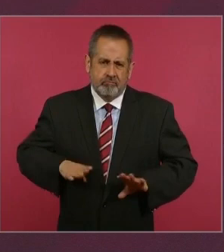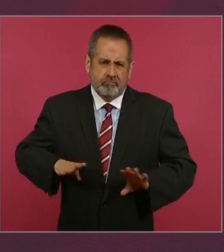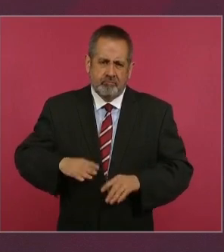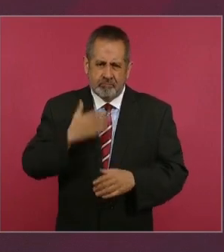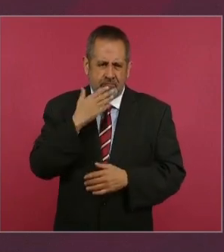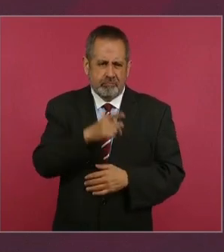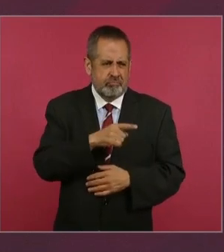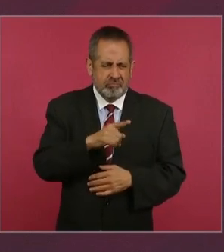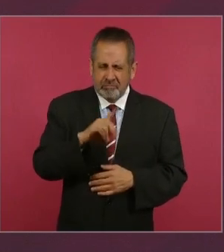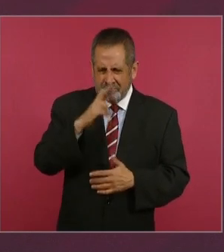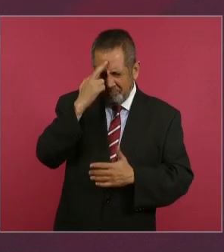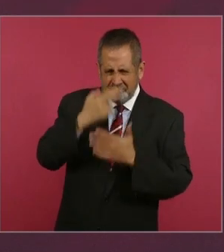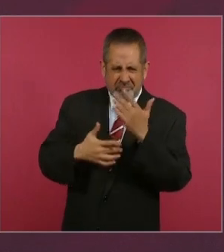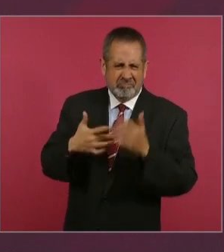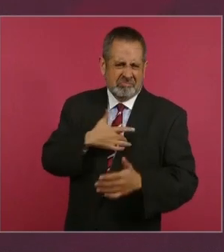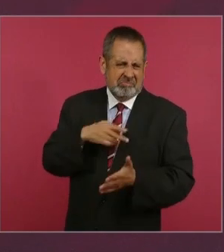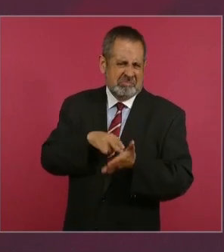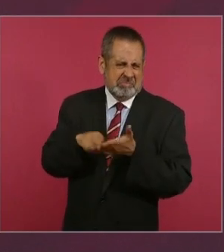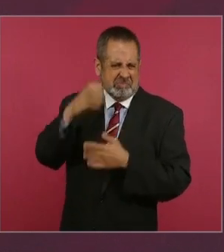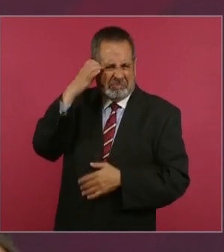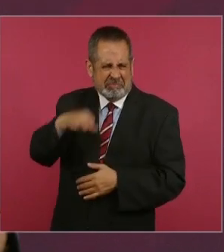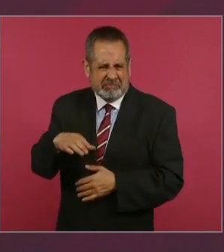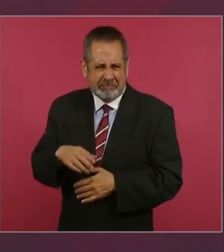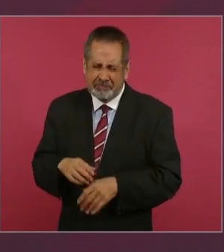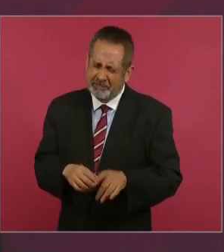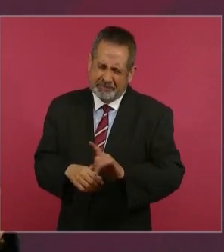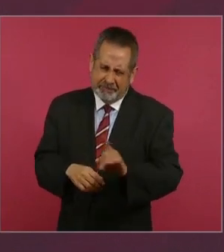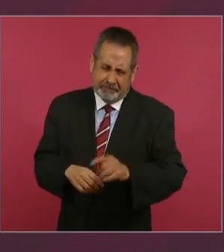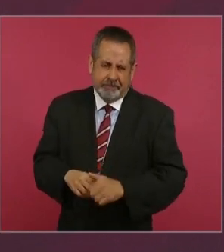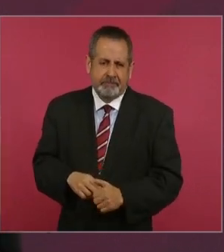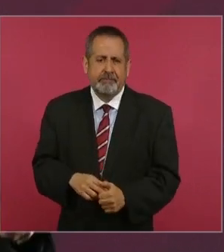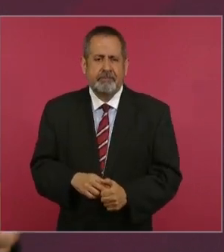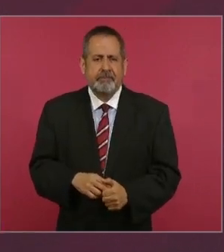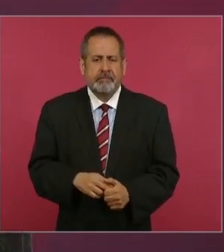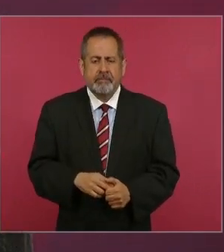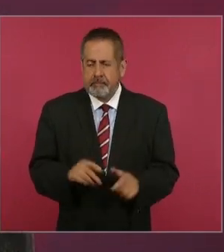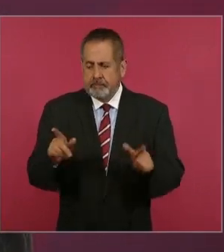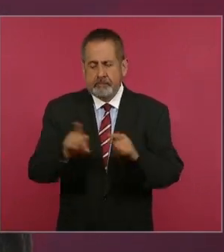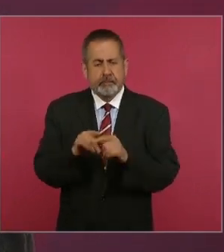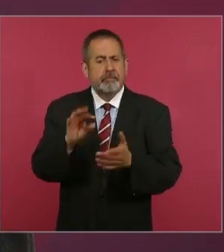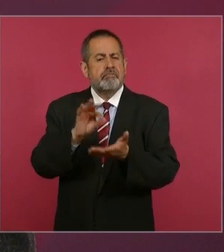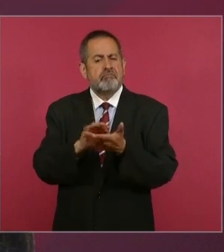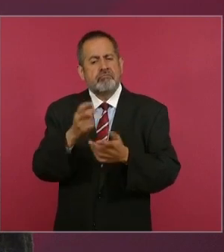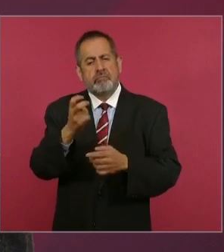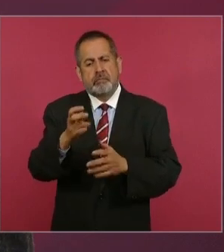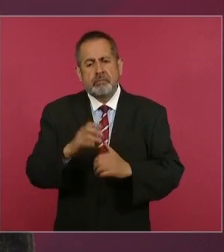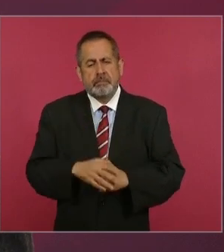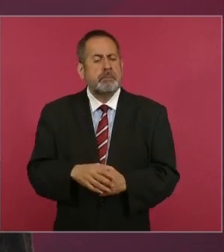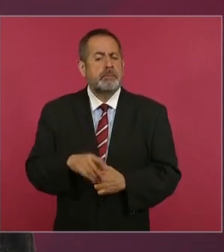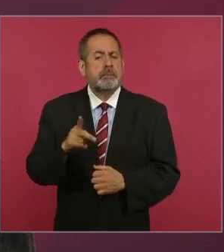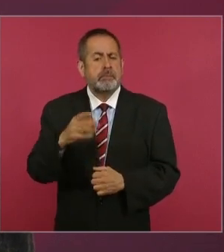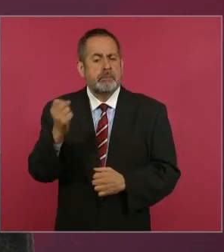para canallas entonces es todo sea